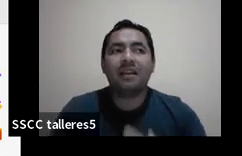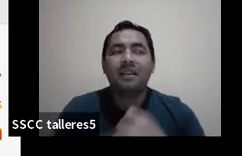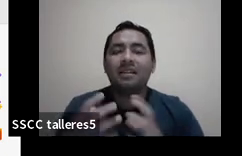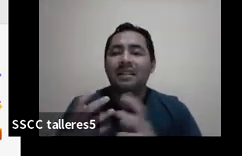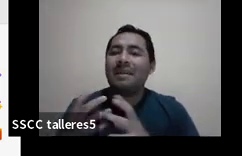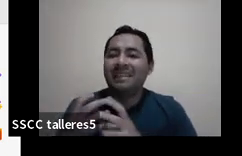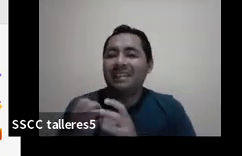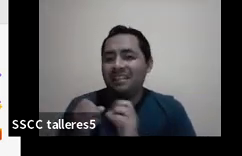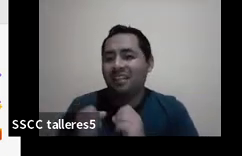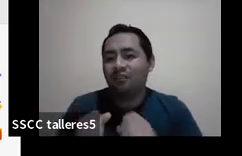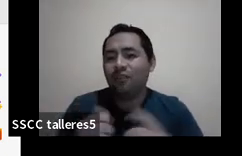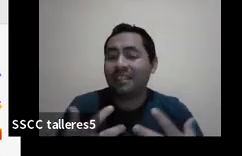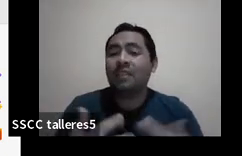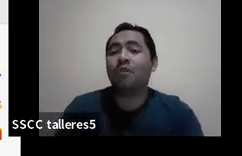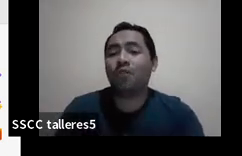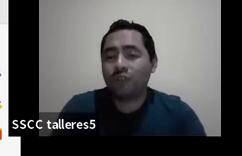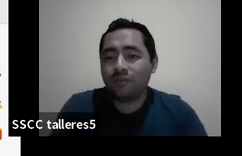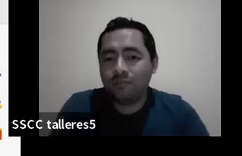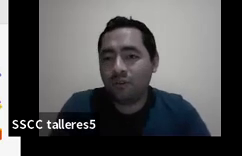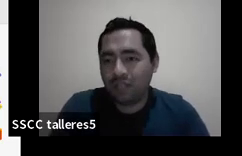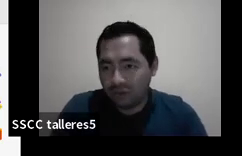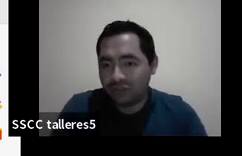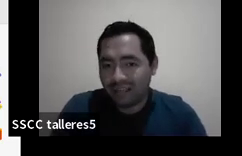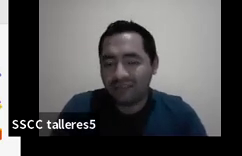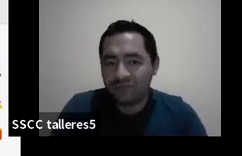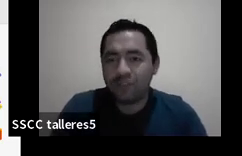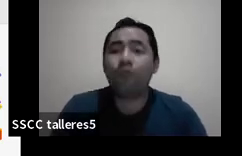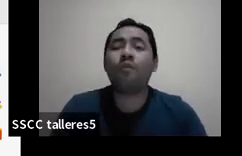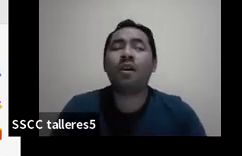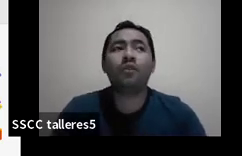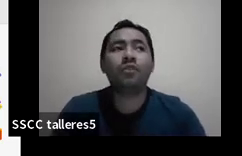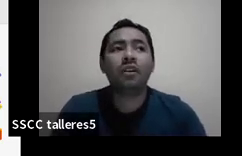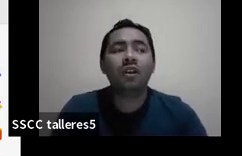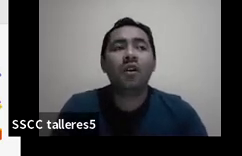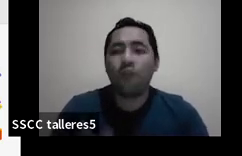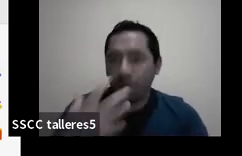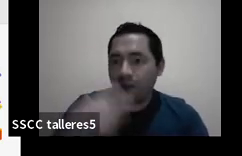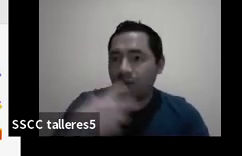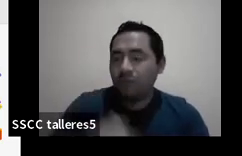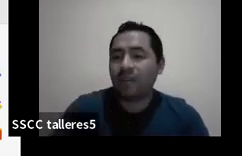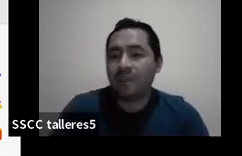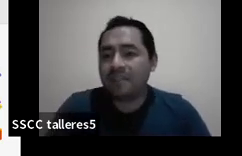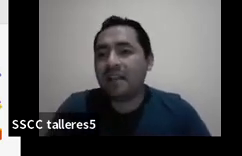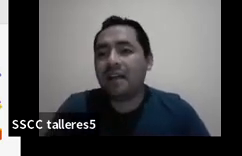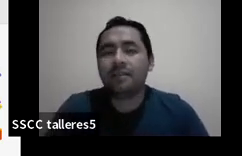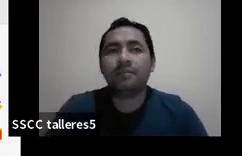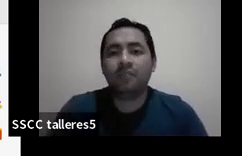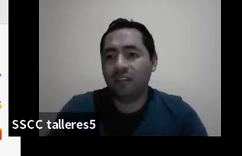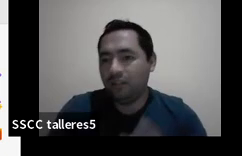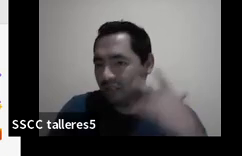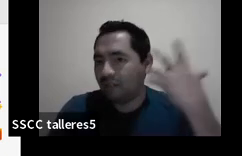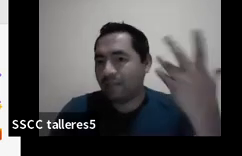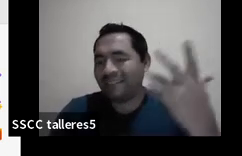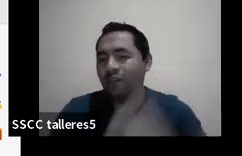no hay esa dependencia, no ese temor, porque ellos han sido formados confiando en sus capacidades,